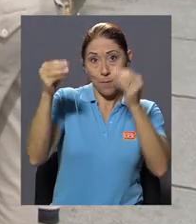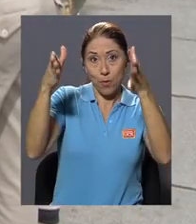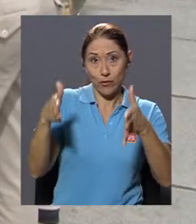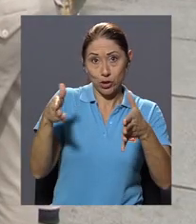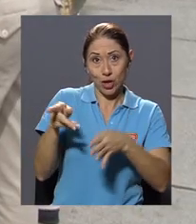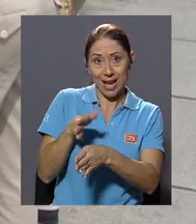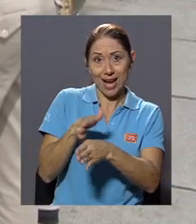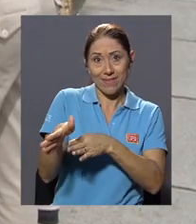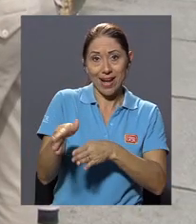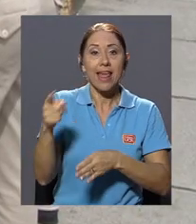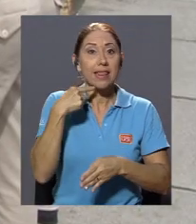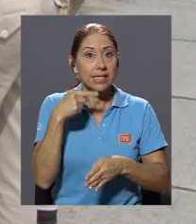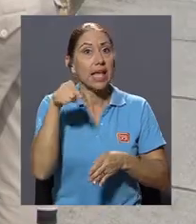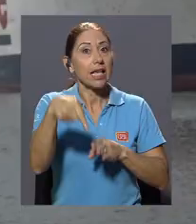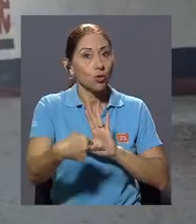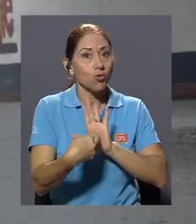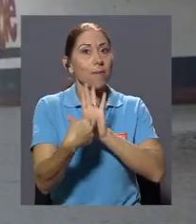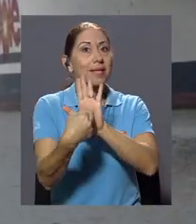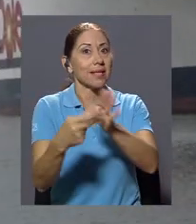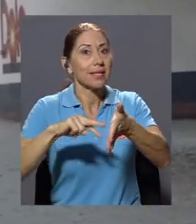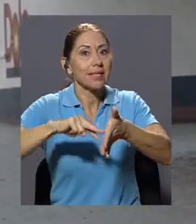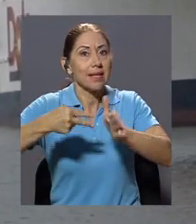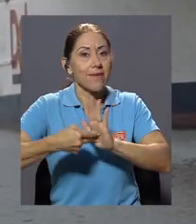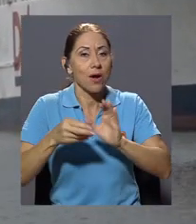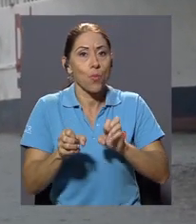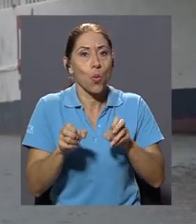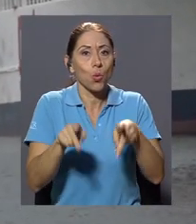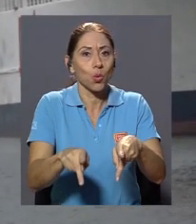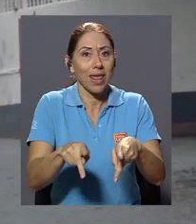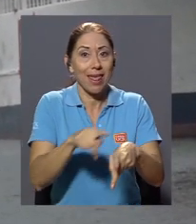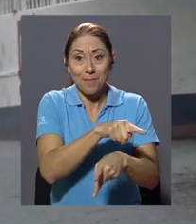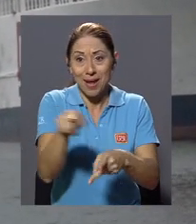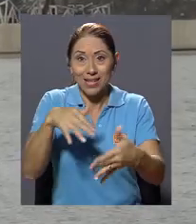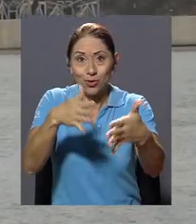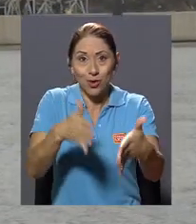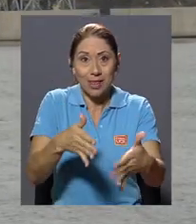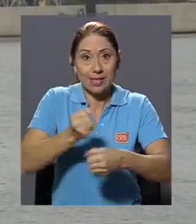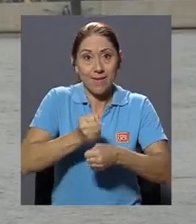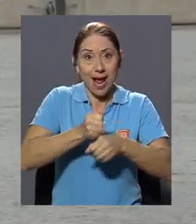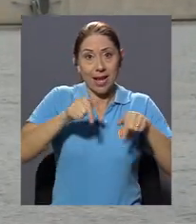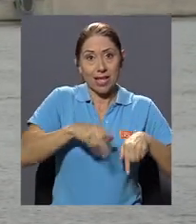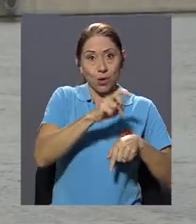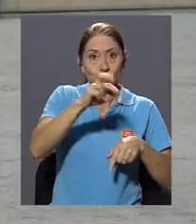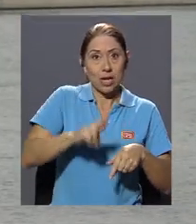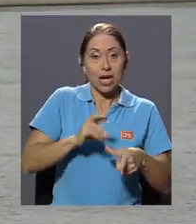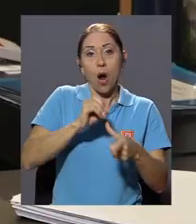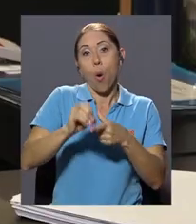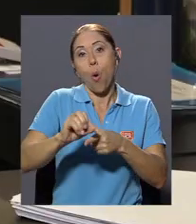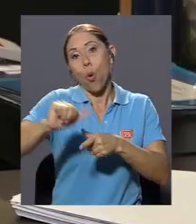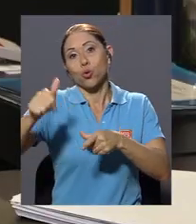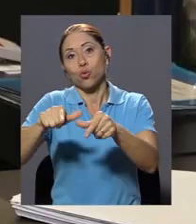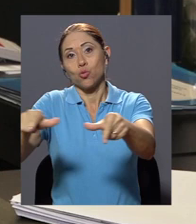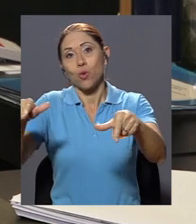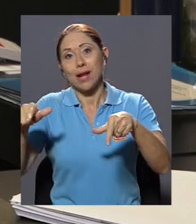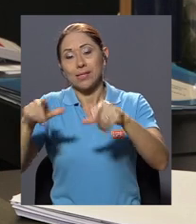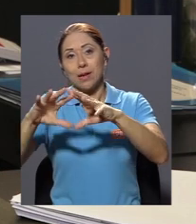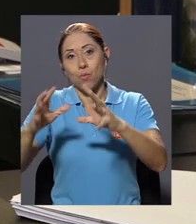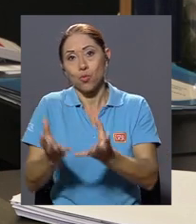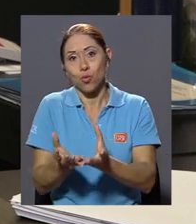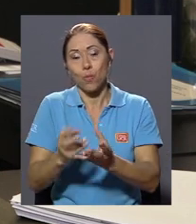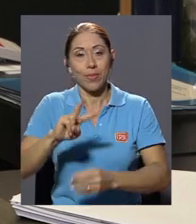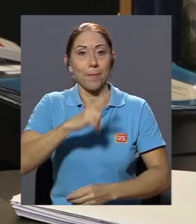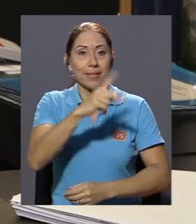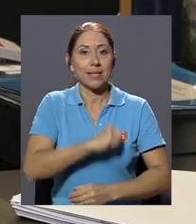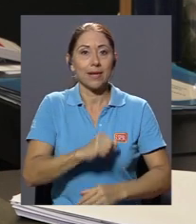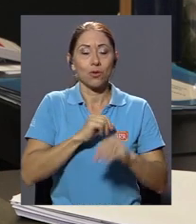esto representa una oportunidad para los estudiantes, tanto para trabajar en Costa Rica como en otras partes del mundo. La Vicerrectoría